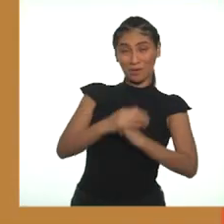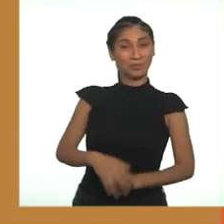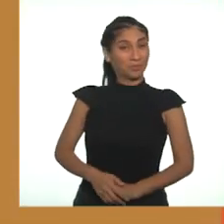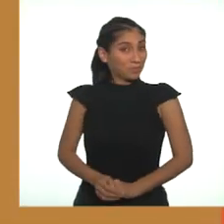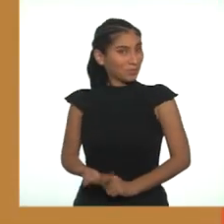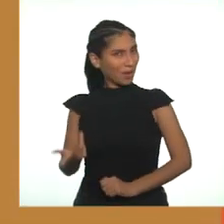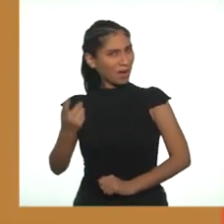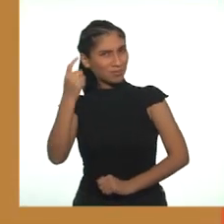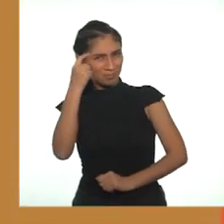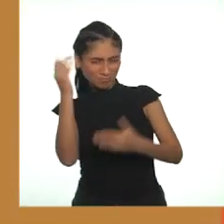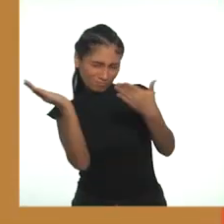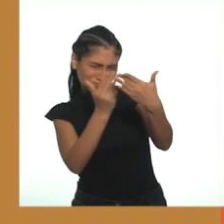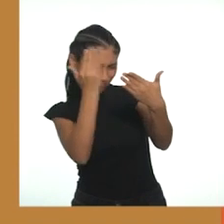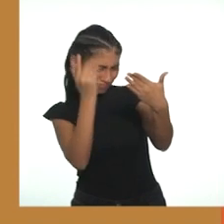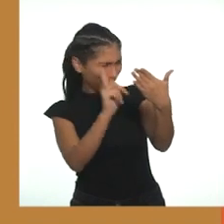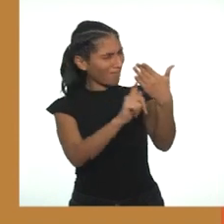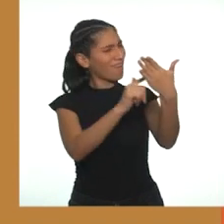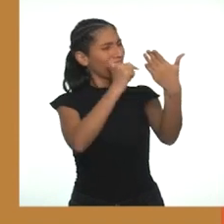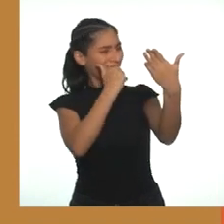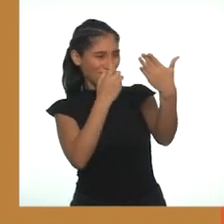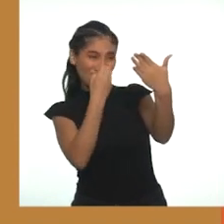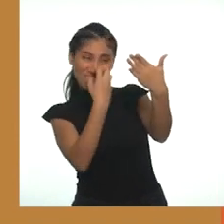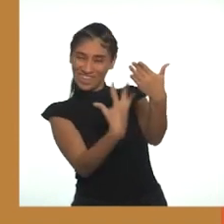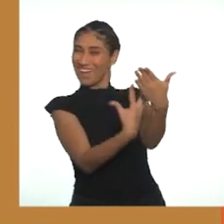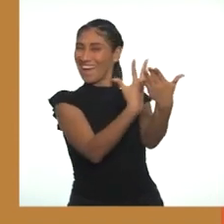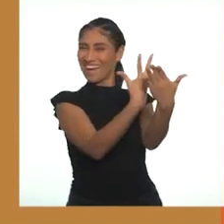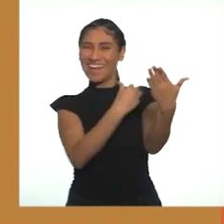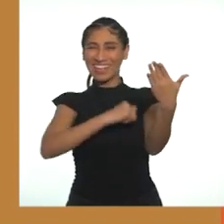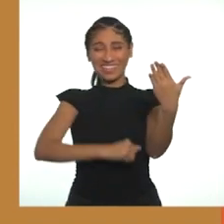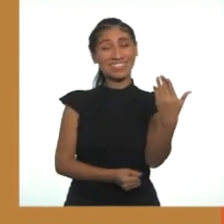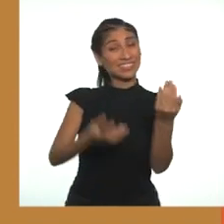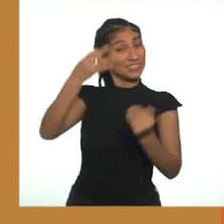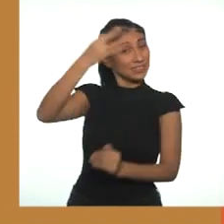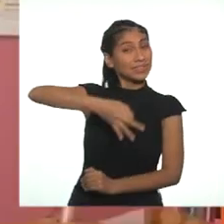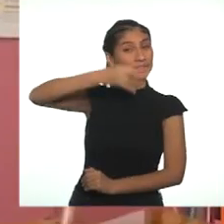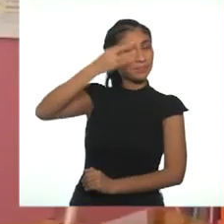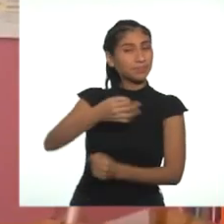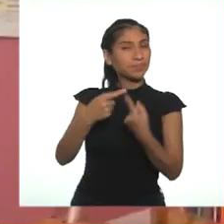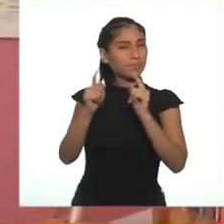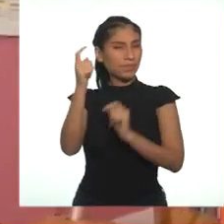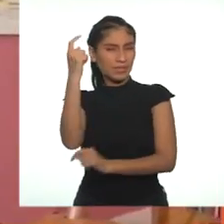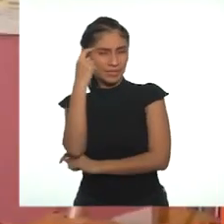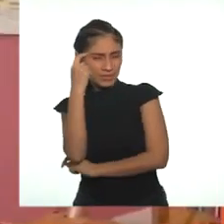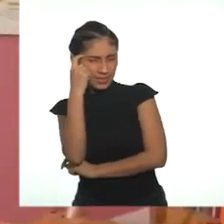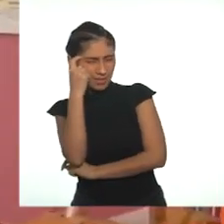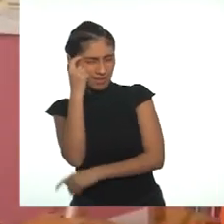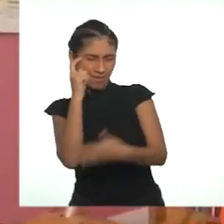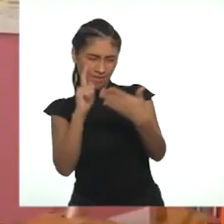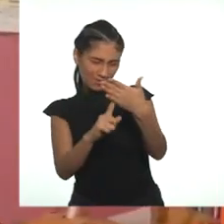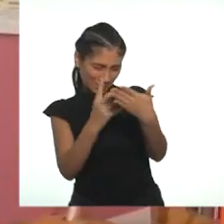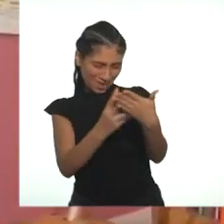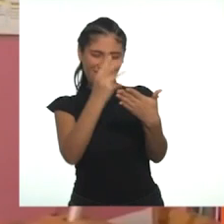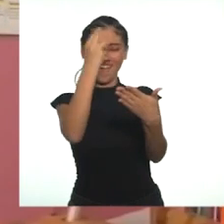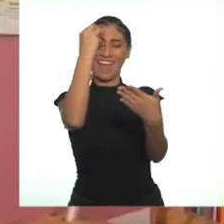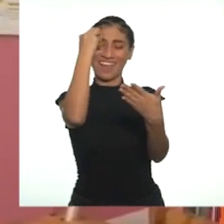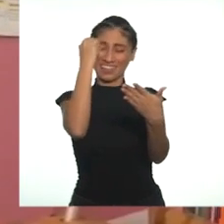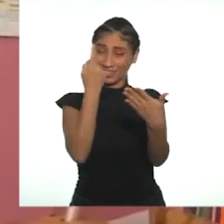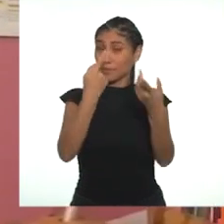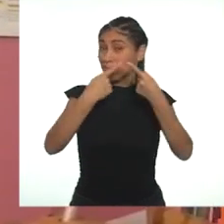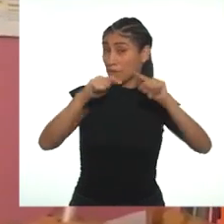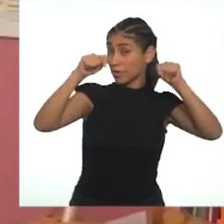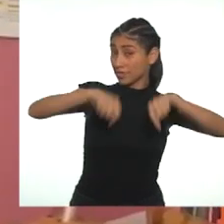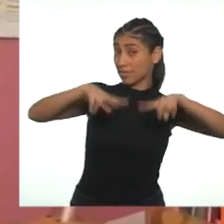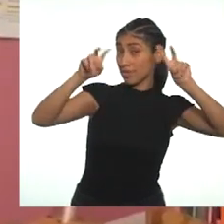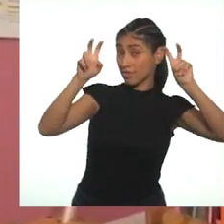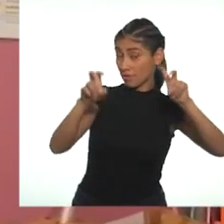¡Wow! No pensé que revisar la historia podría ser tan emocionante. Es cierto, pensar y aprender es